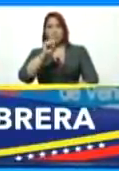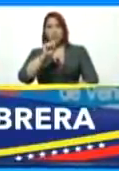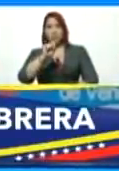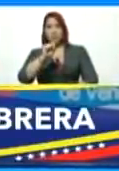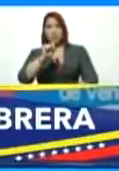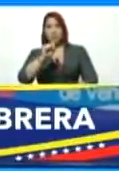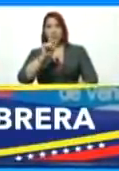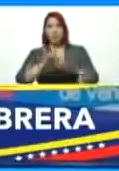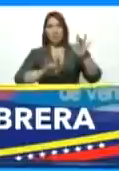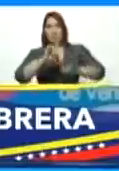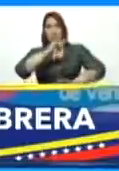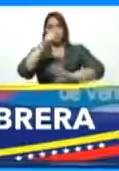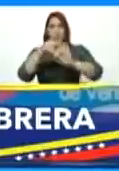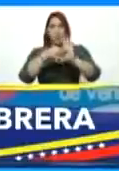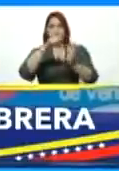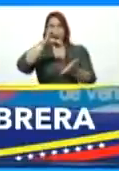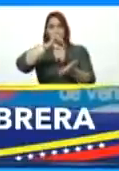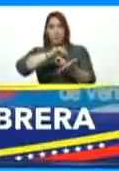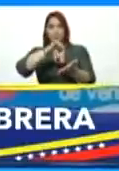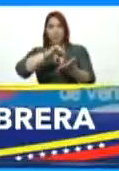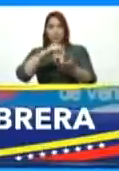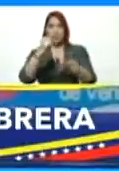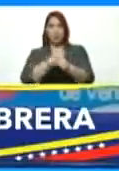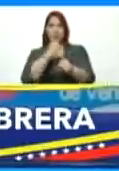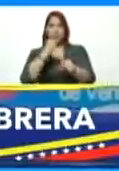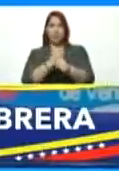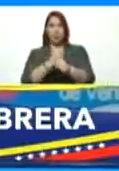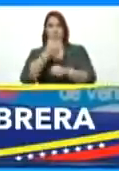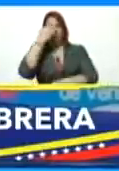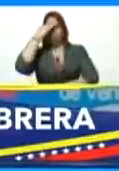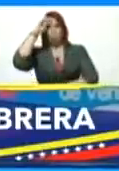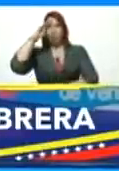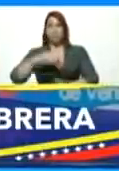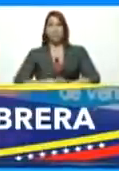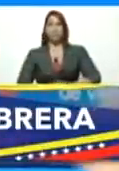general de la central de trabajadores de cuba